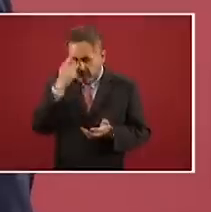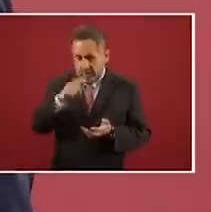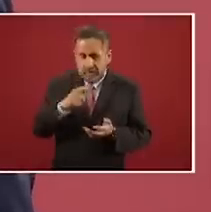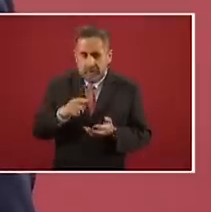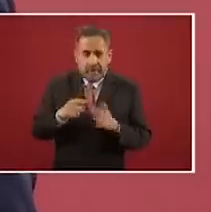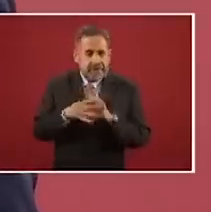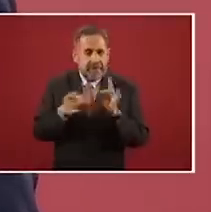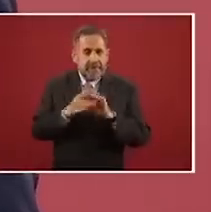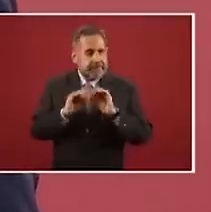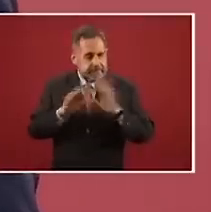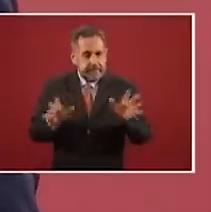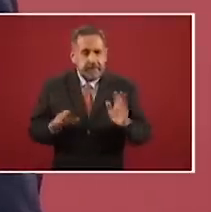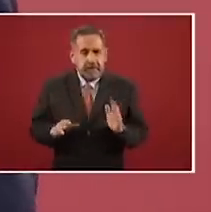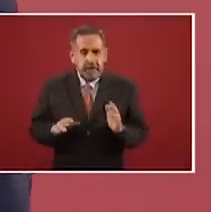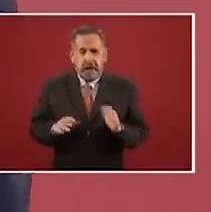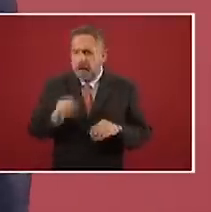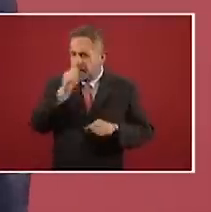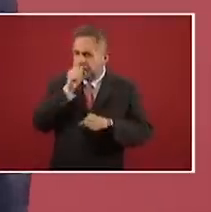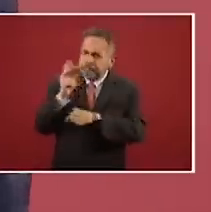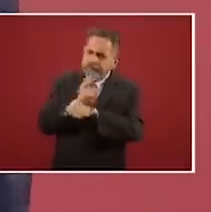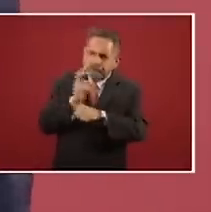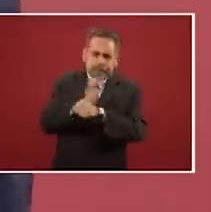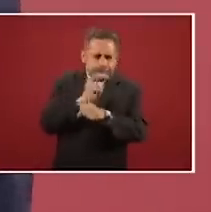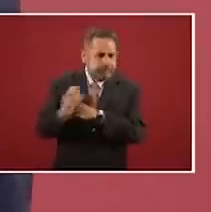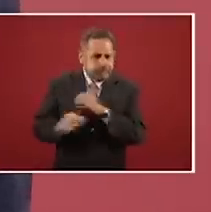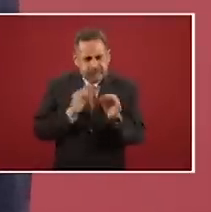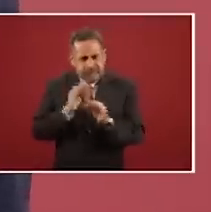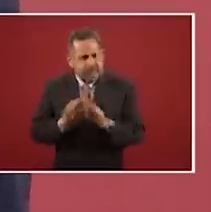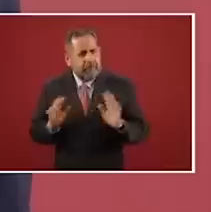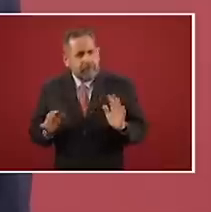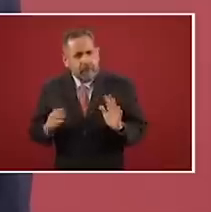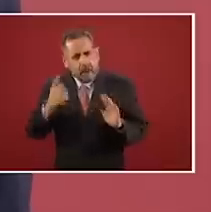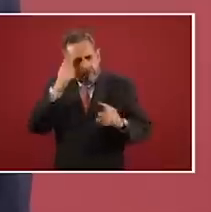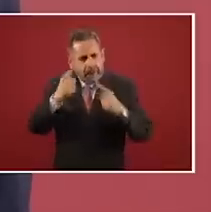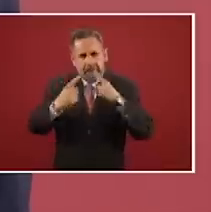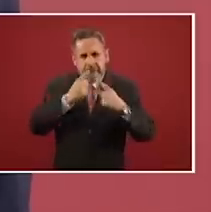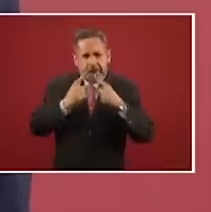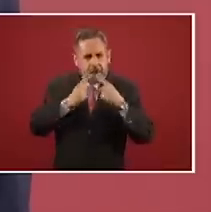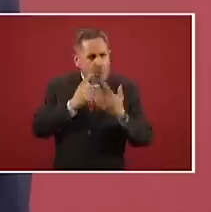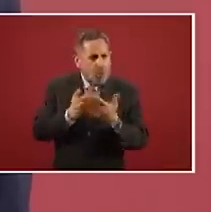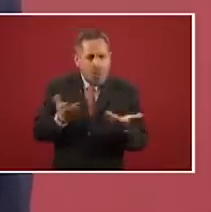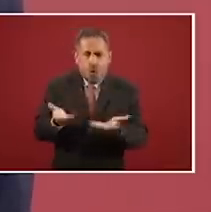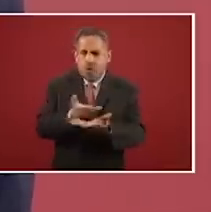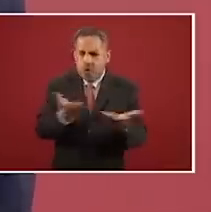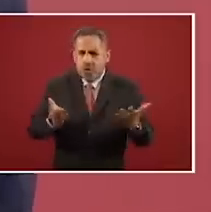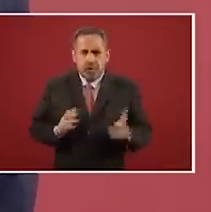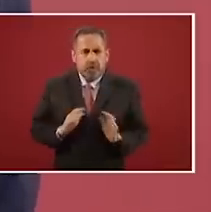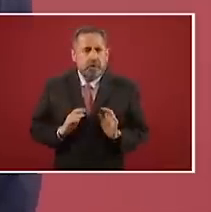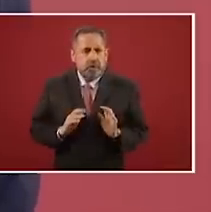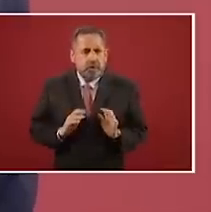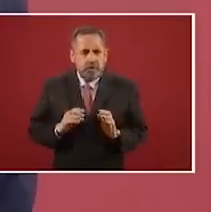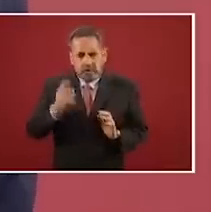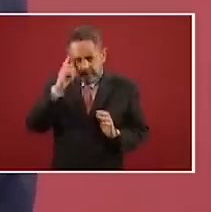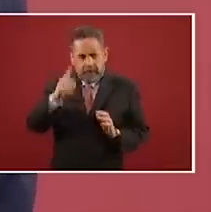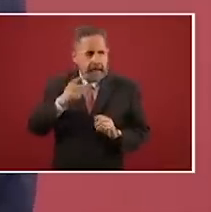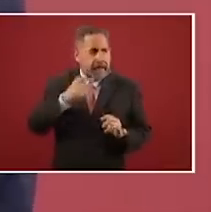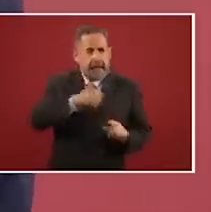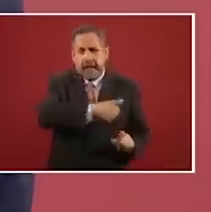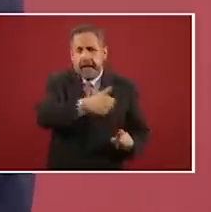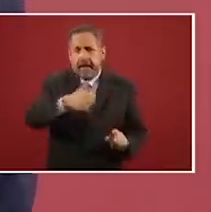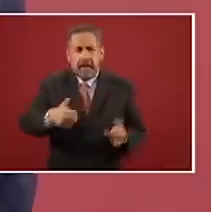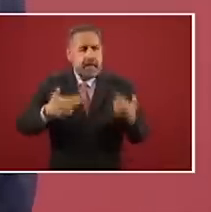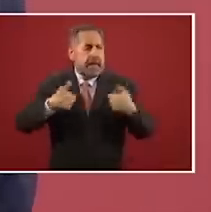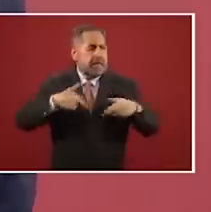se haga la convocatoria a un diálogo a los representantes